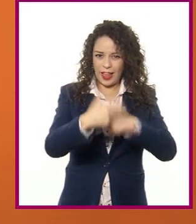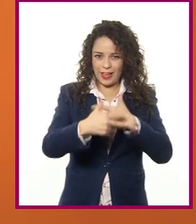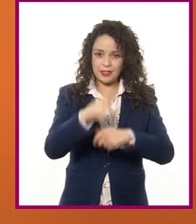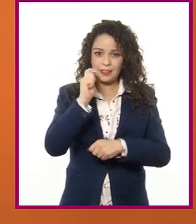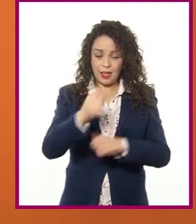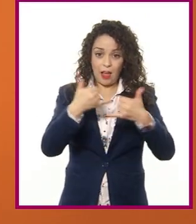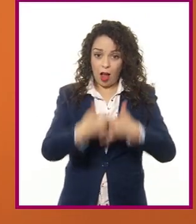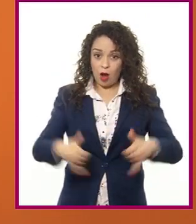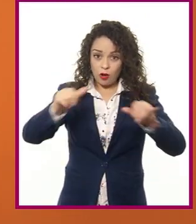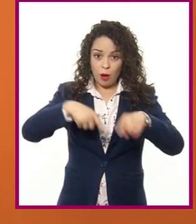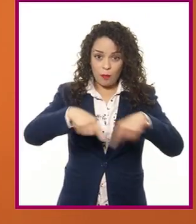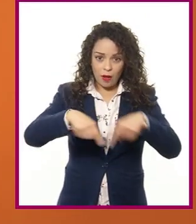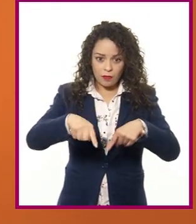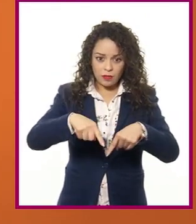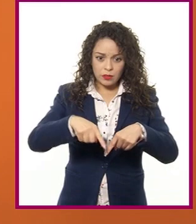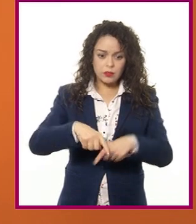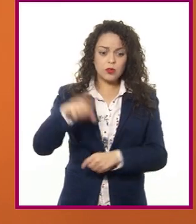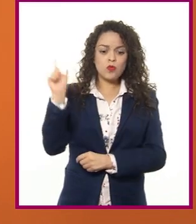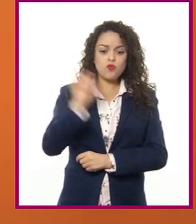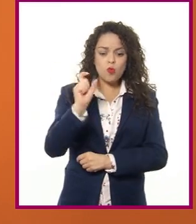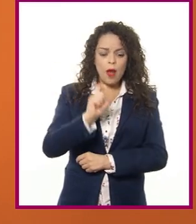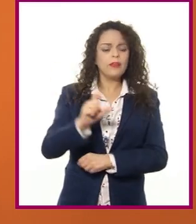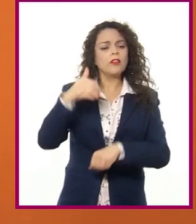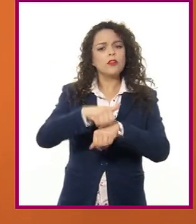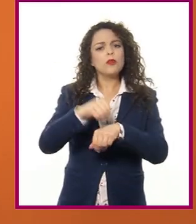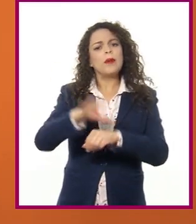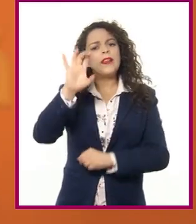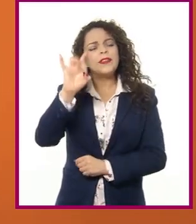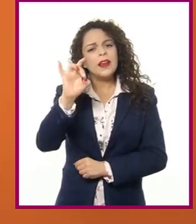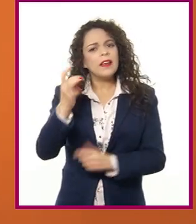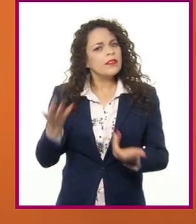año tendrá lugar la 30ª?